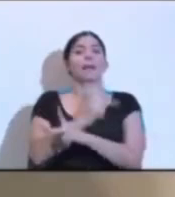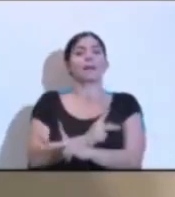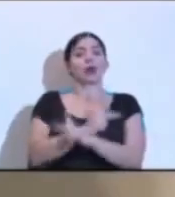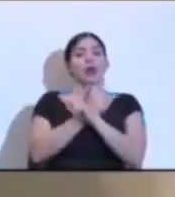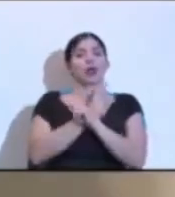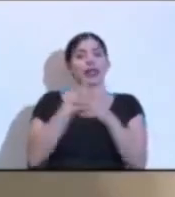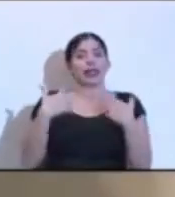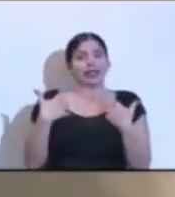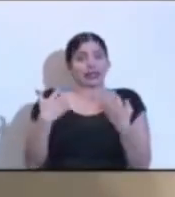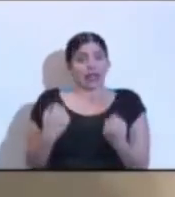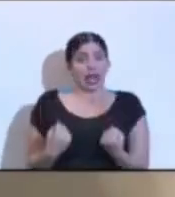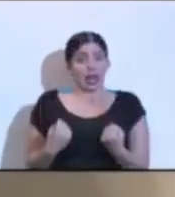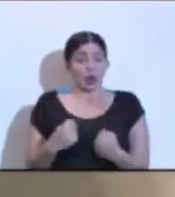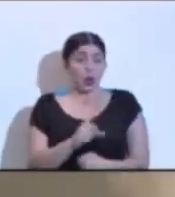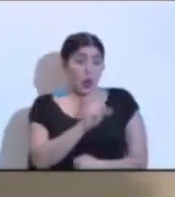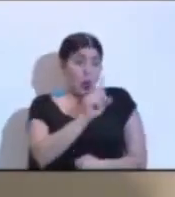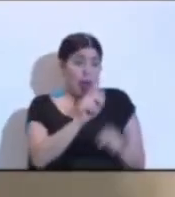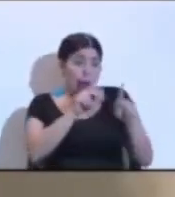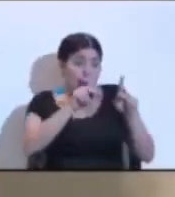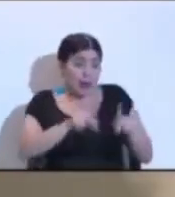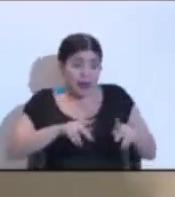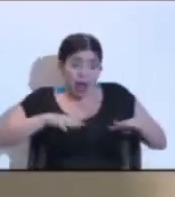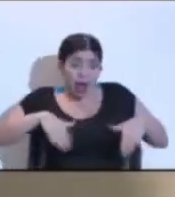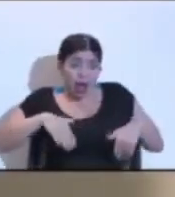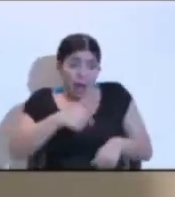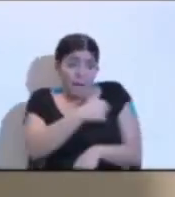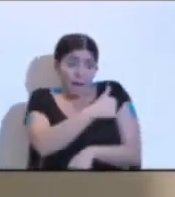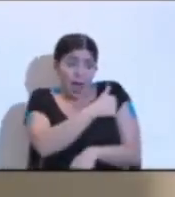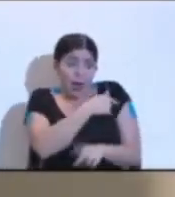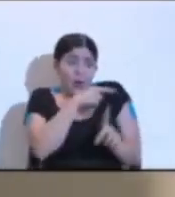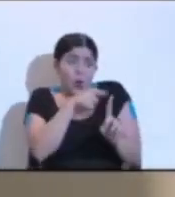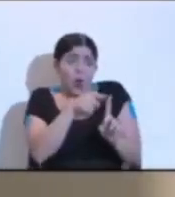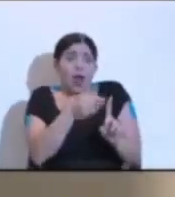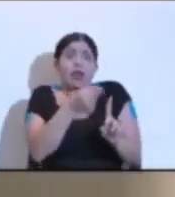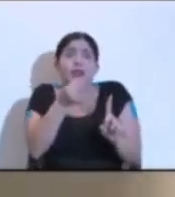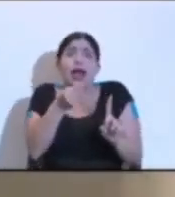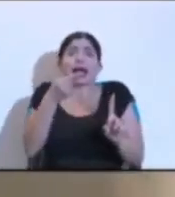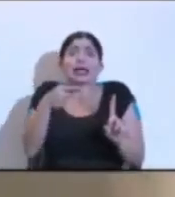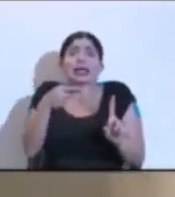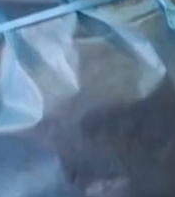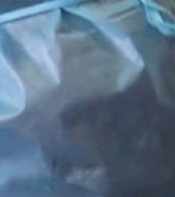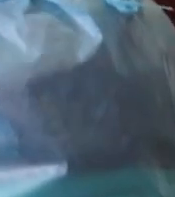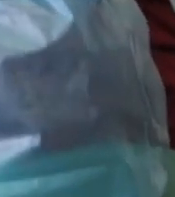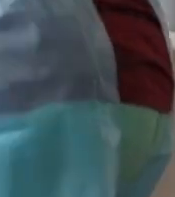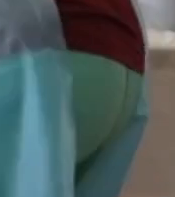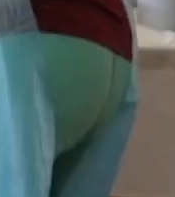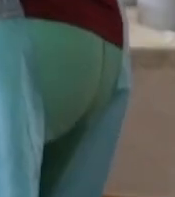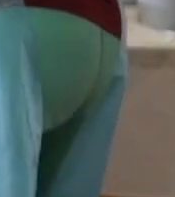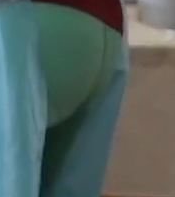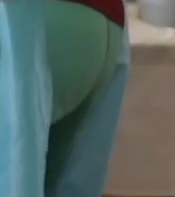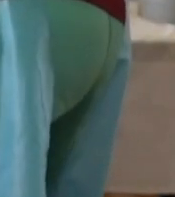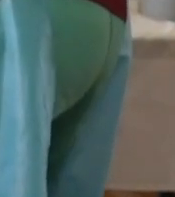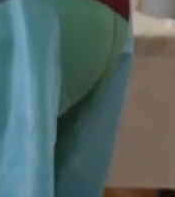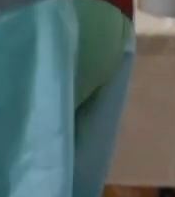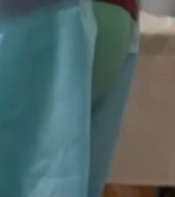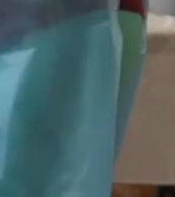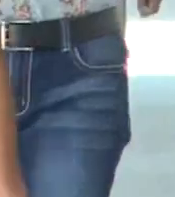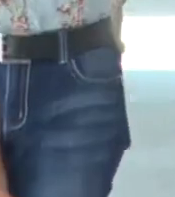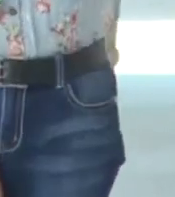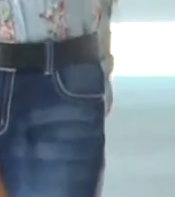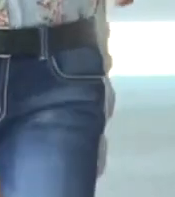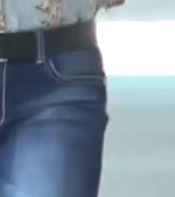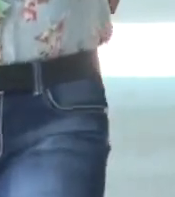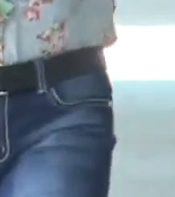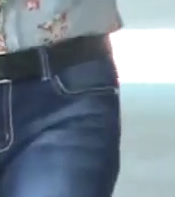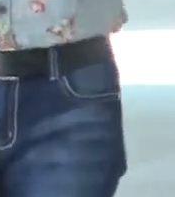cada persona que no esté vacunada pone en riesgo a los demás los sitios donde se estará pidiendo el